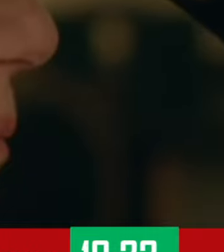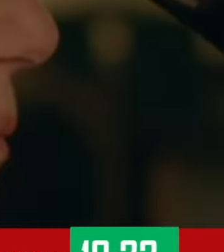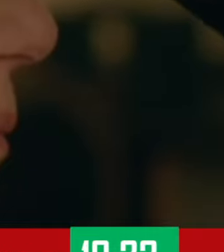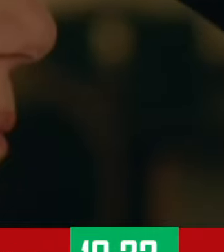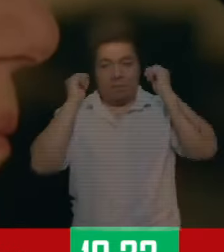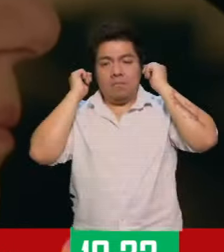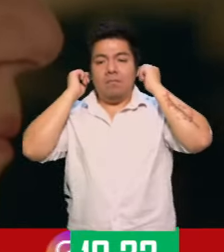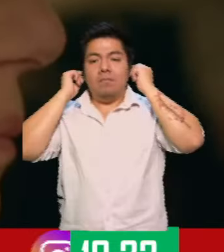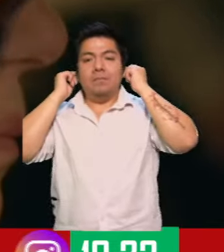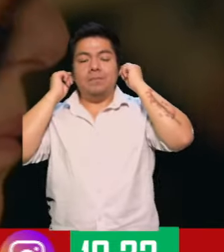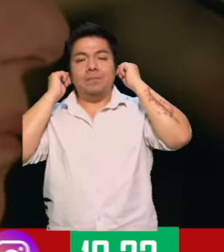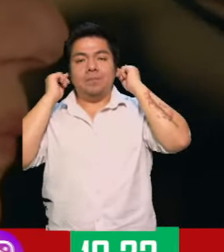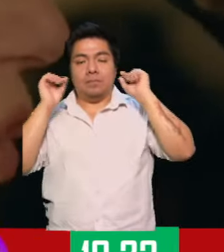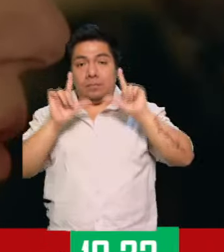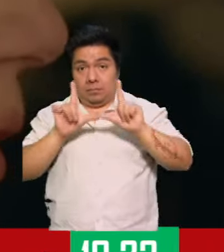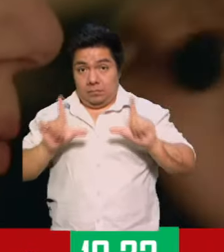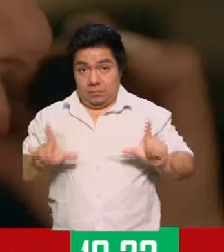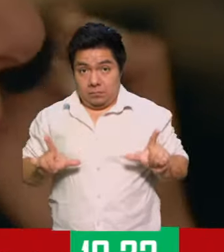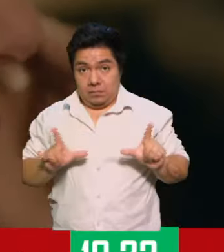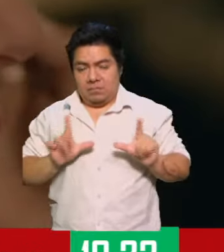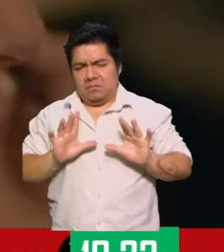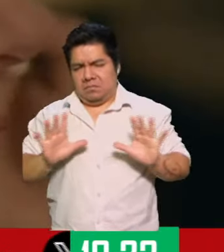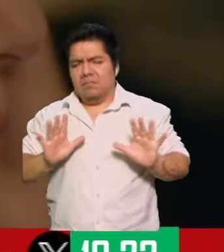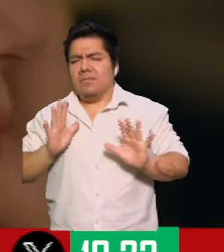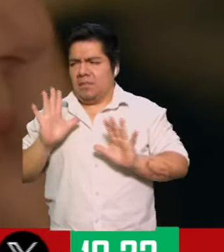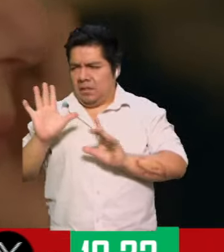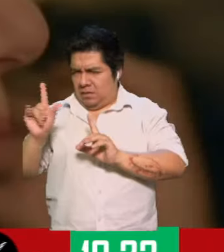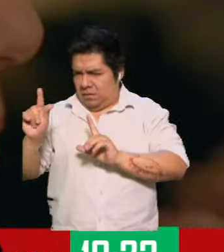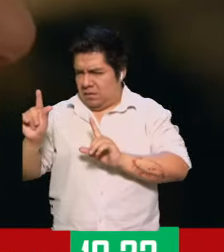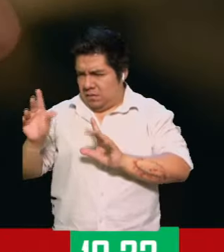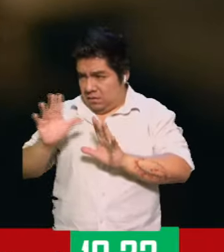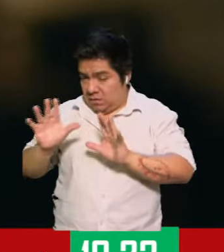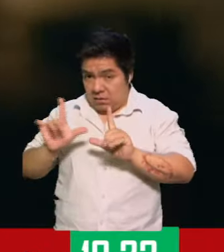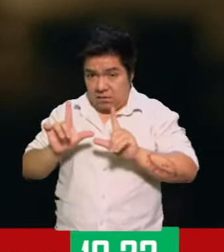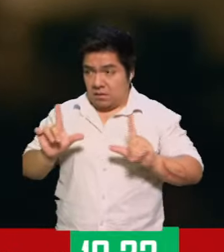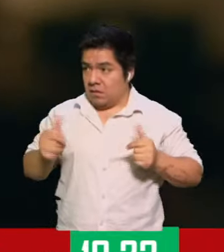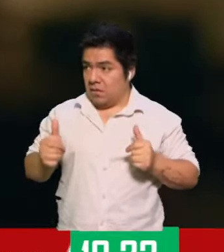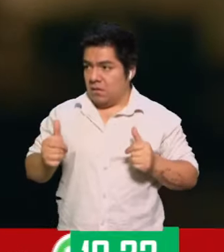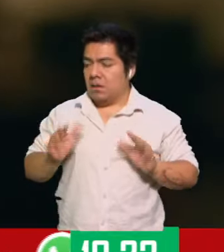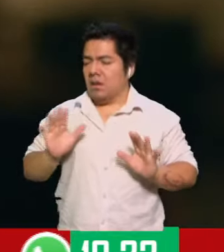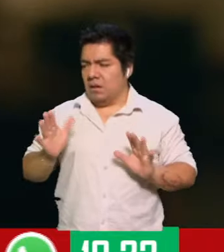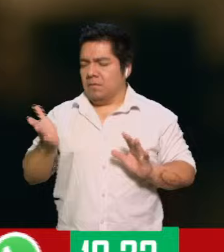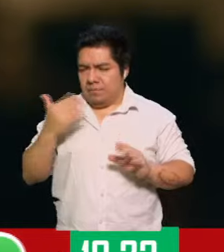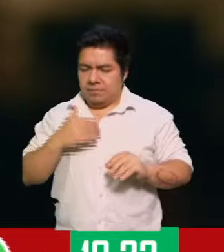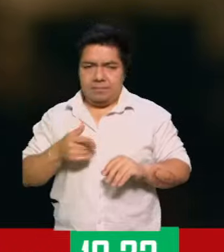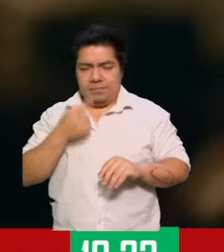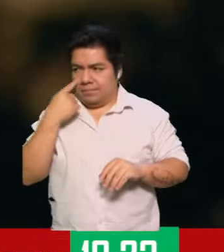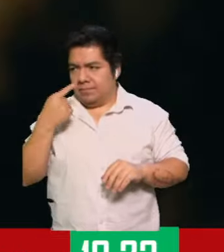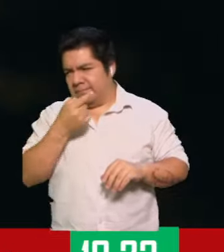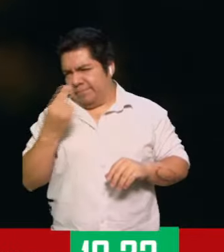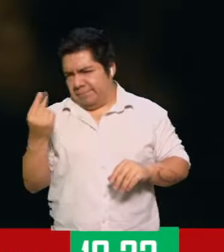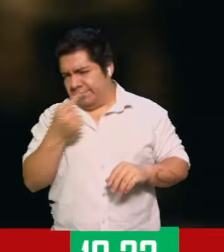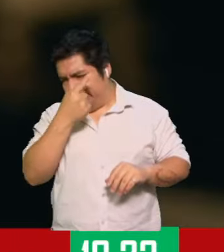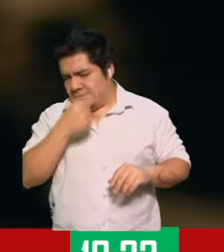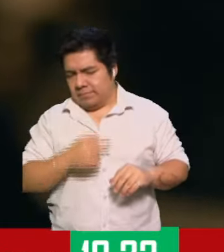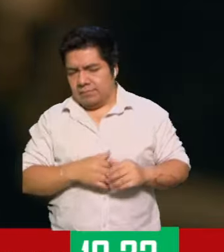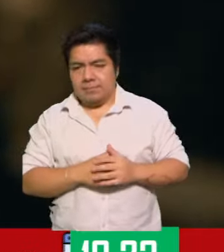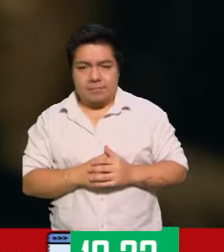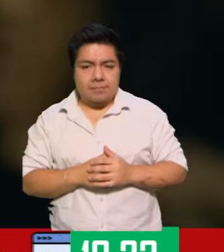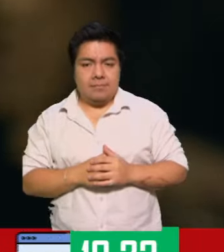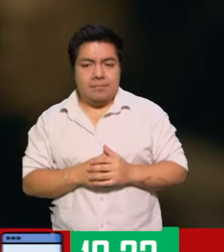alma cómo vamos Estás lista Sí ya voy perfecto rosa estás sí Acompáñame que te necesitan allá